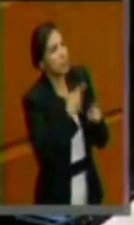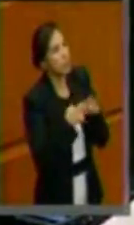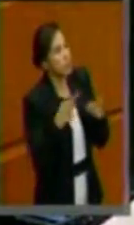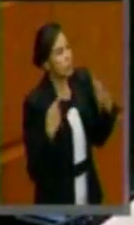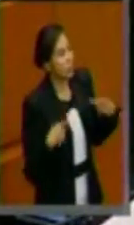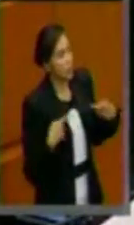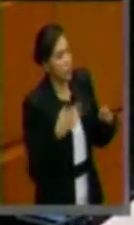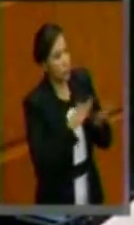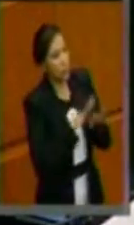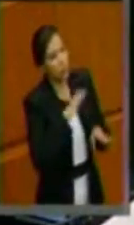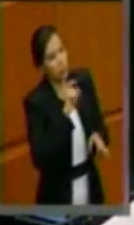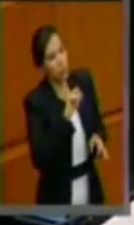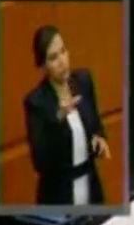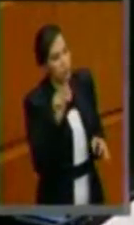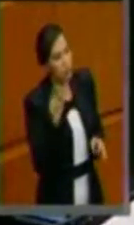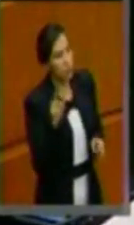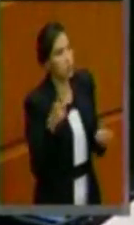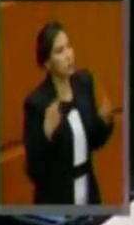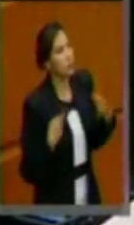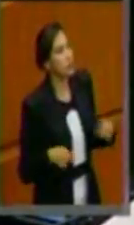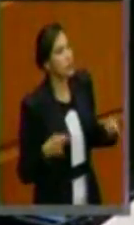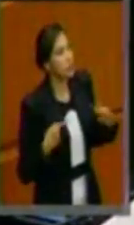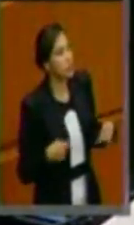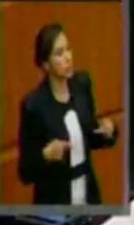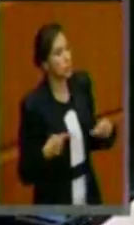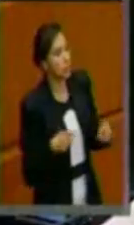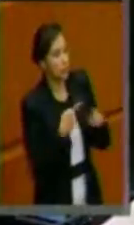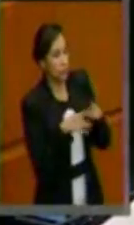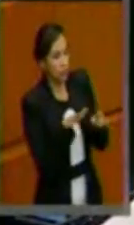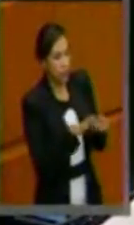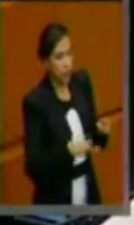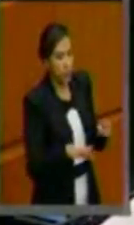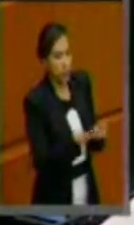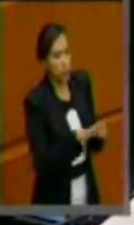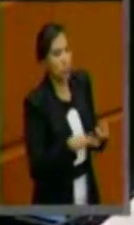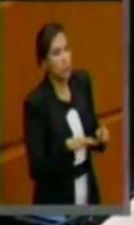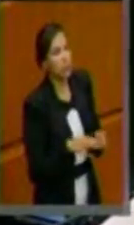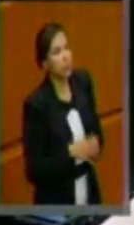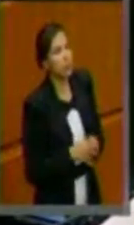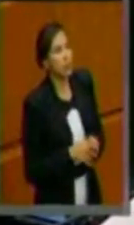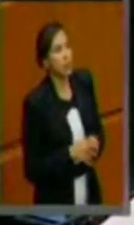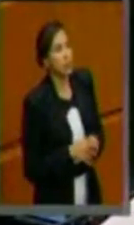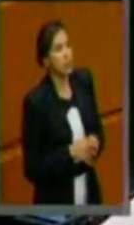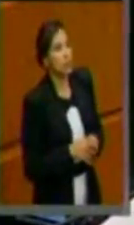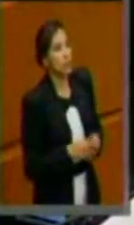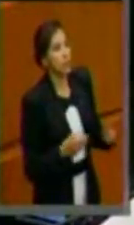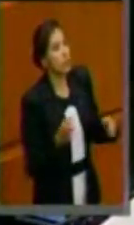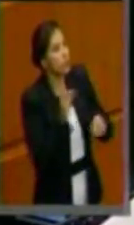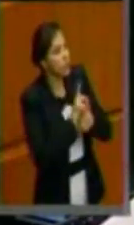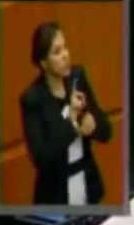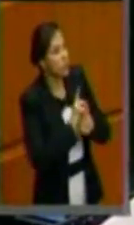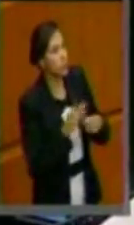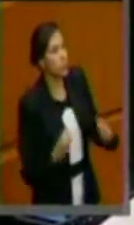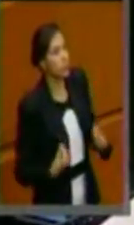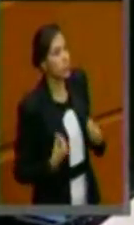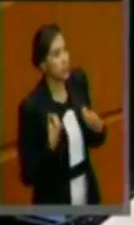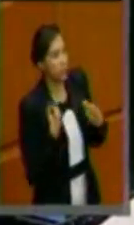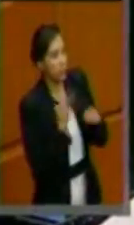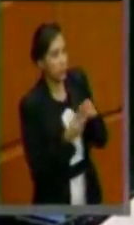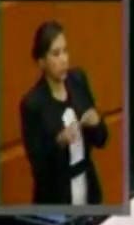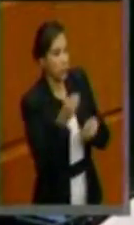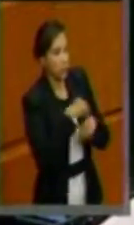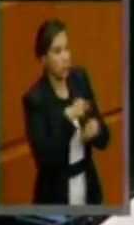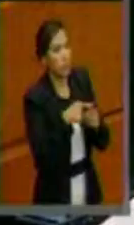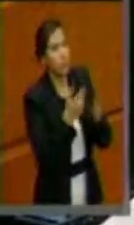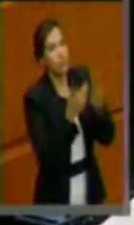gente tan profesional y gente que está en el campo, que vive el día a día de la aplicación de